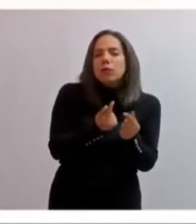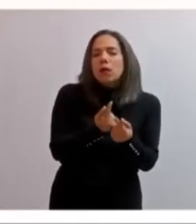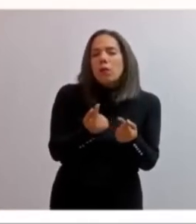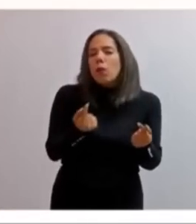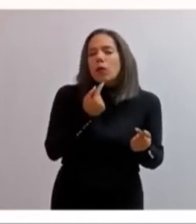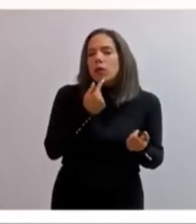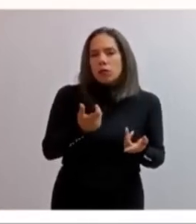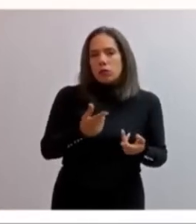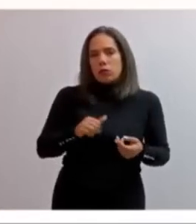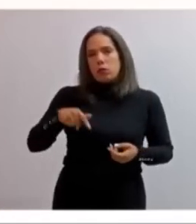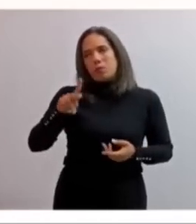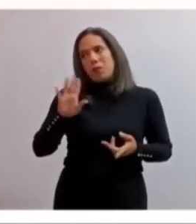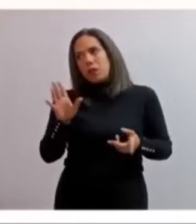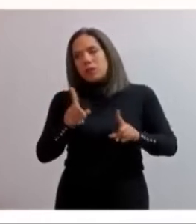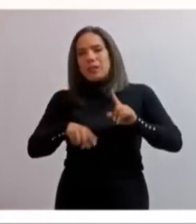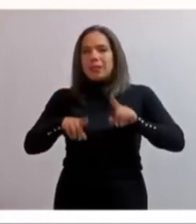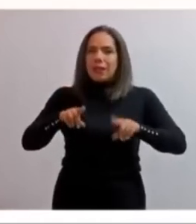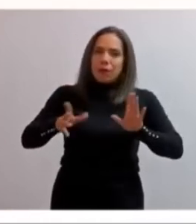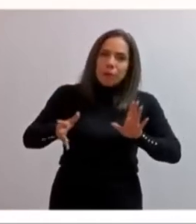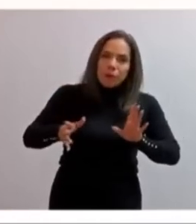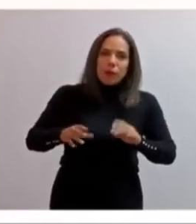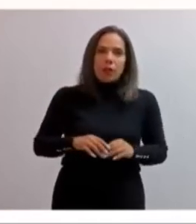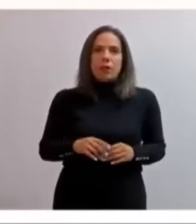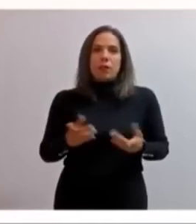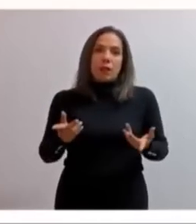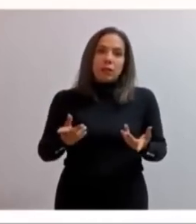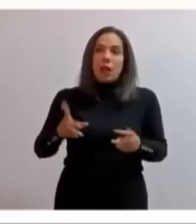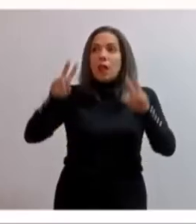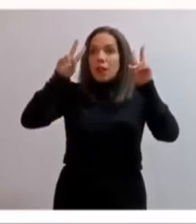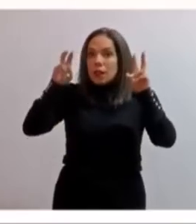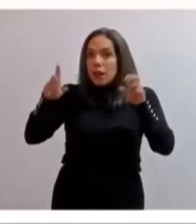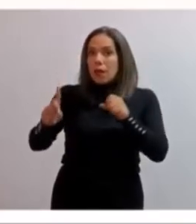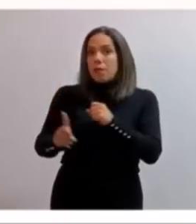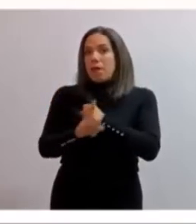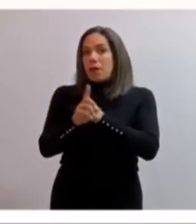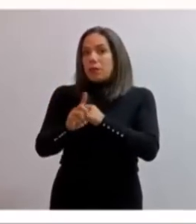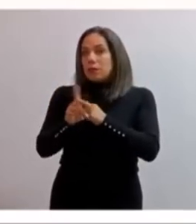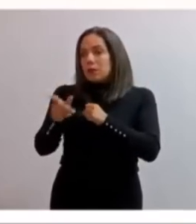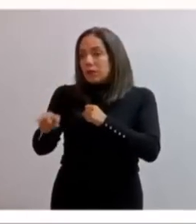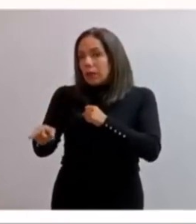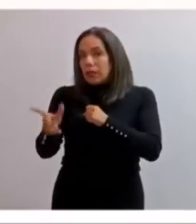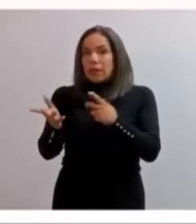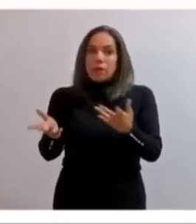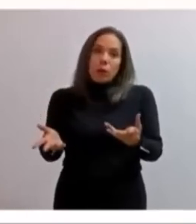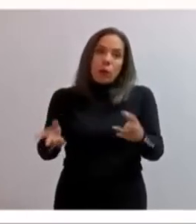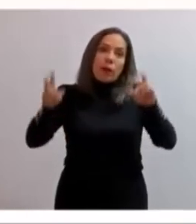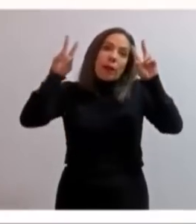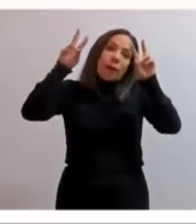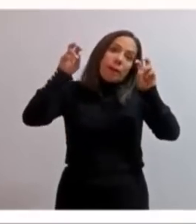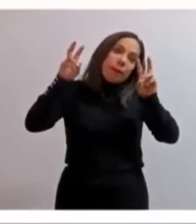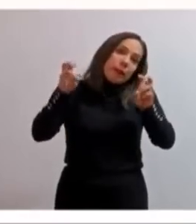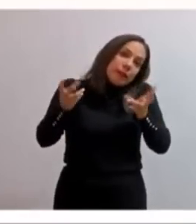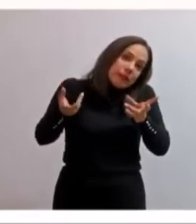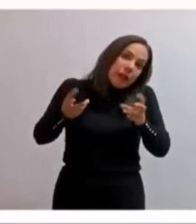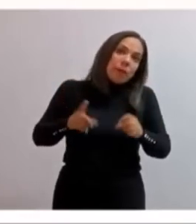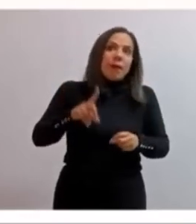otra complejidad, como los de las escuelas secundarias, por los horarios docentes, por la